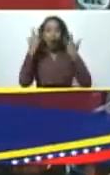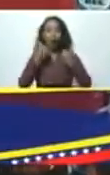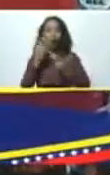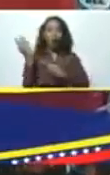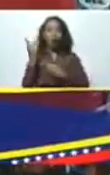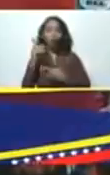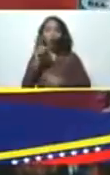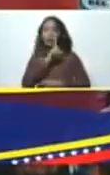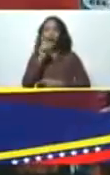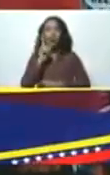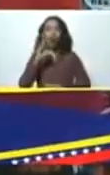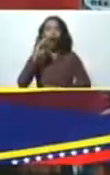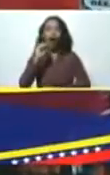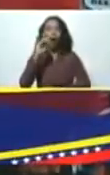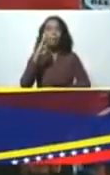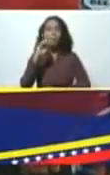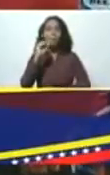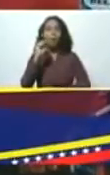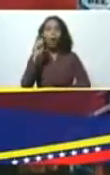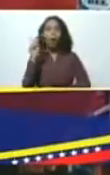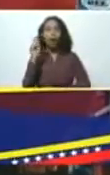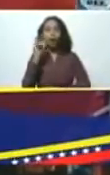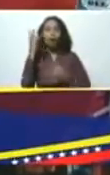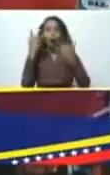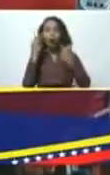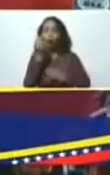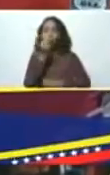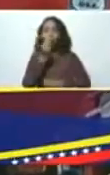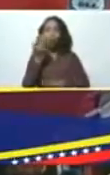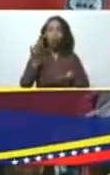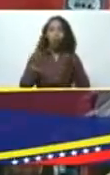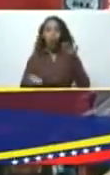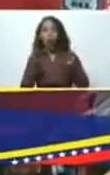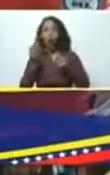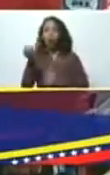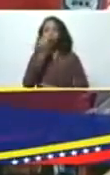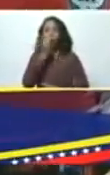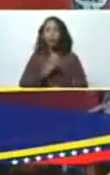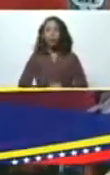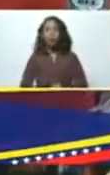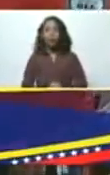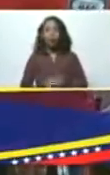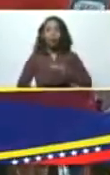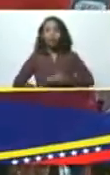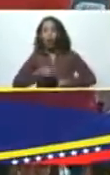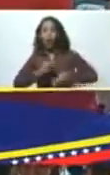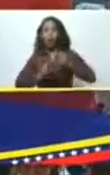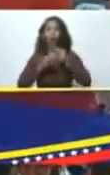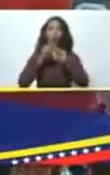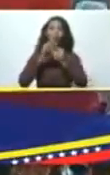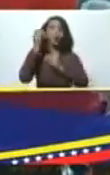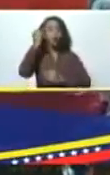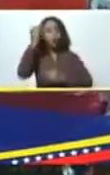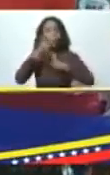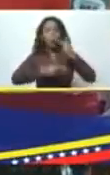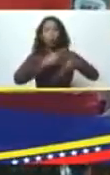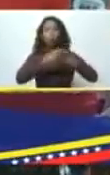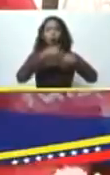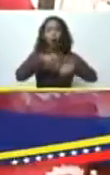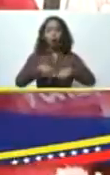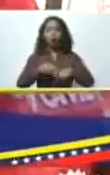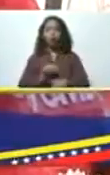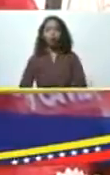llaman ABA, alimento balanceado para animales, construirlo y producirlo